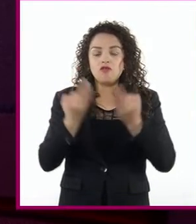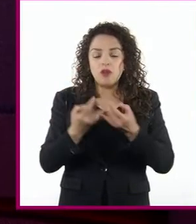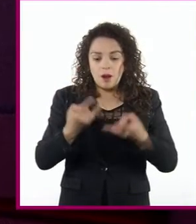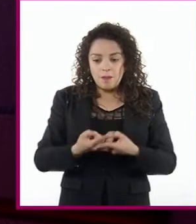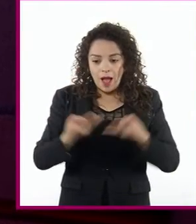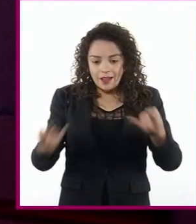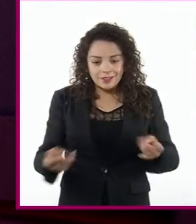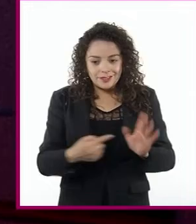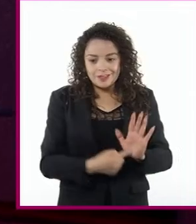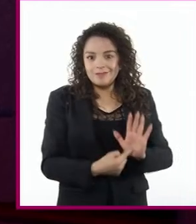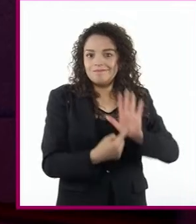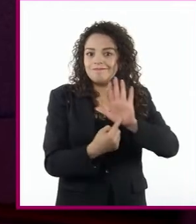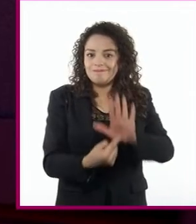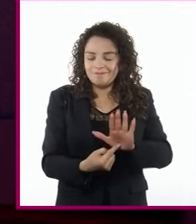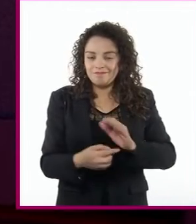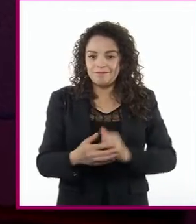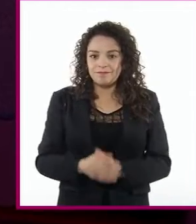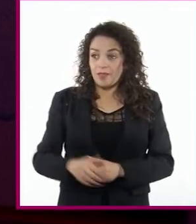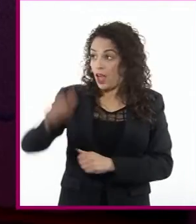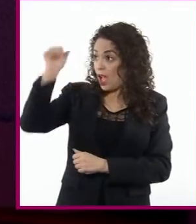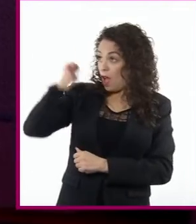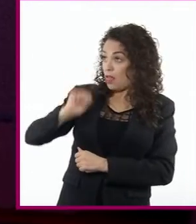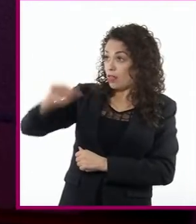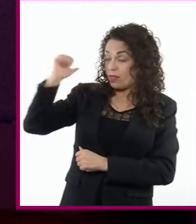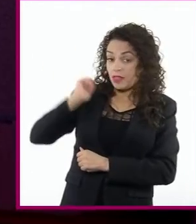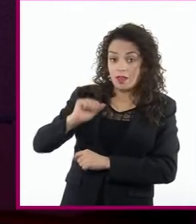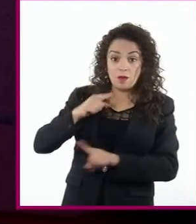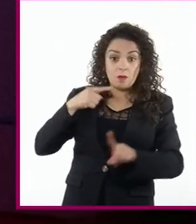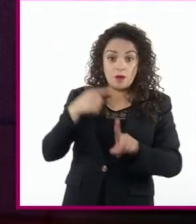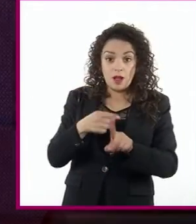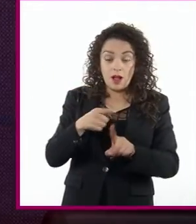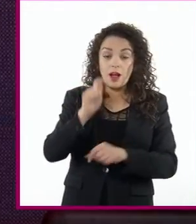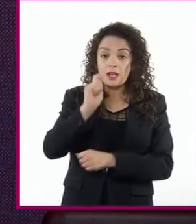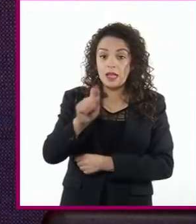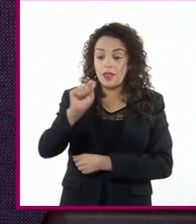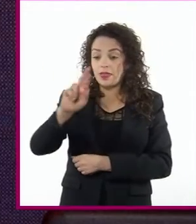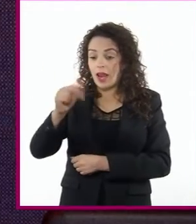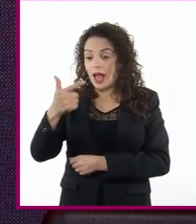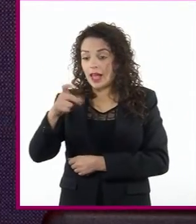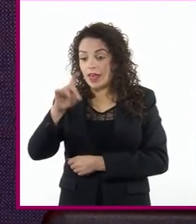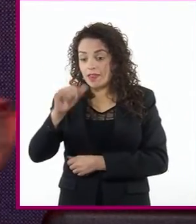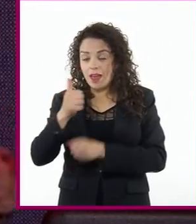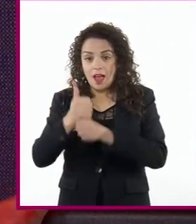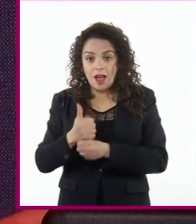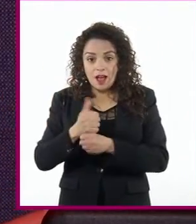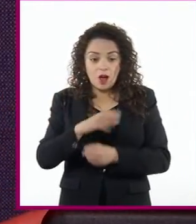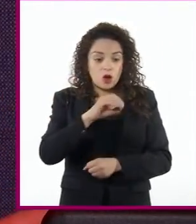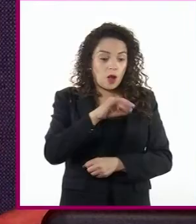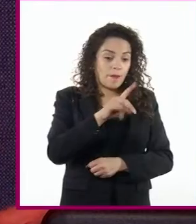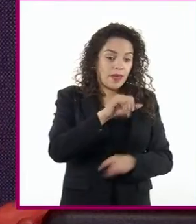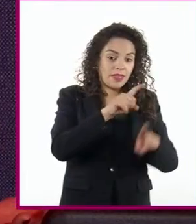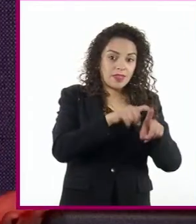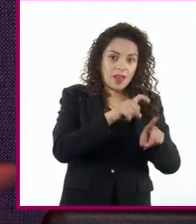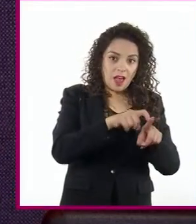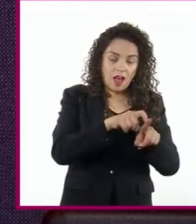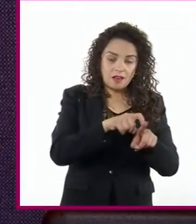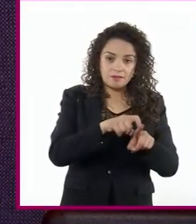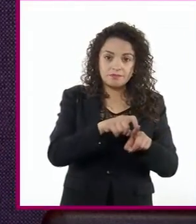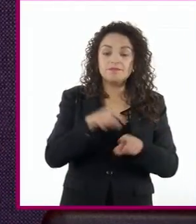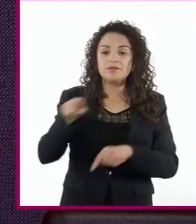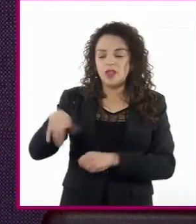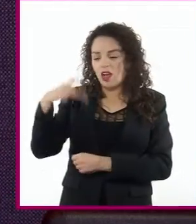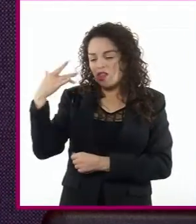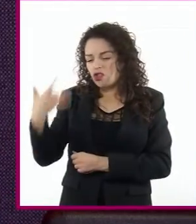historias, siendo las más antiguas la tragedia y la comedia. La tragedia mediante el dolor,